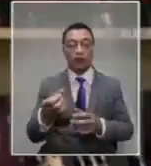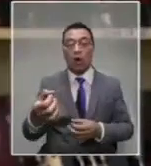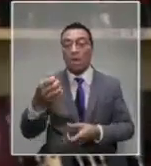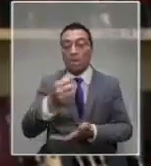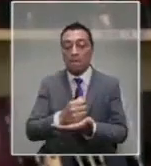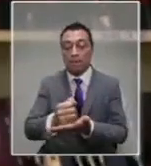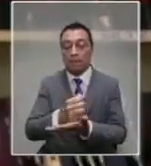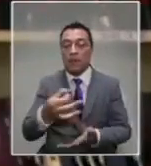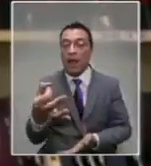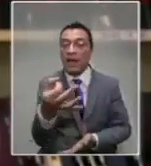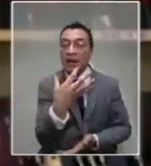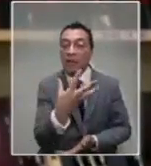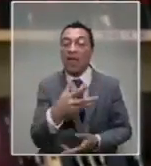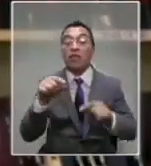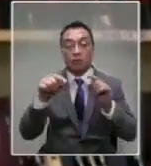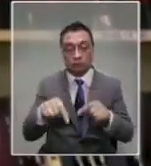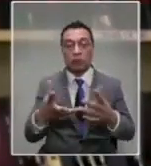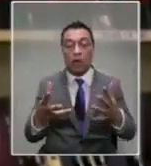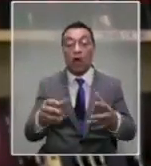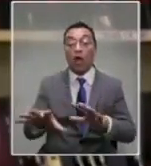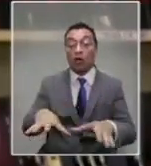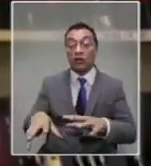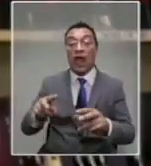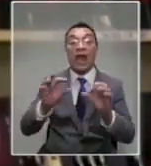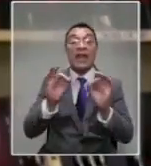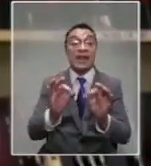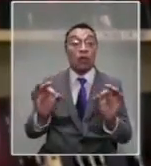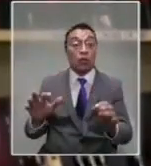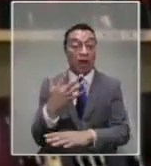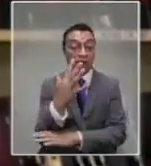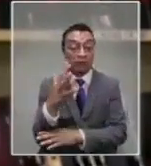desarrollo de medicamentos a partir de fuentes naturales